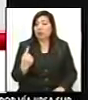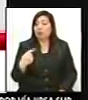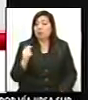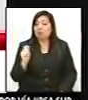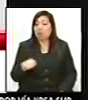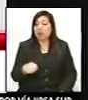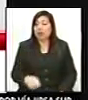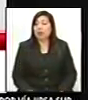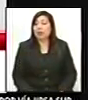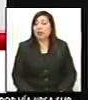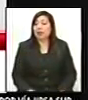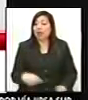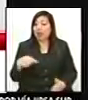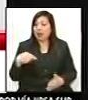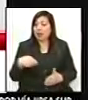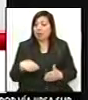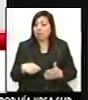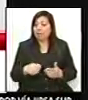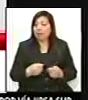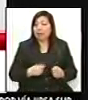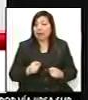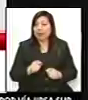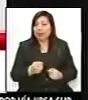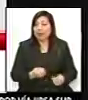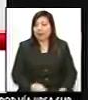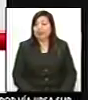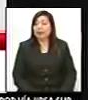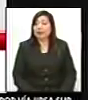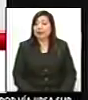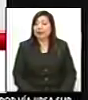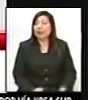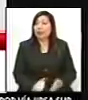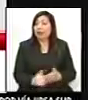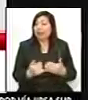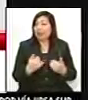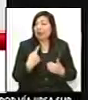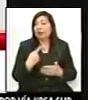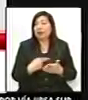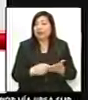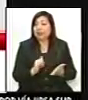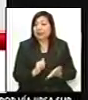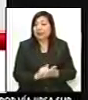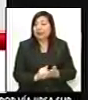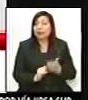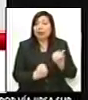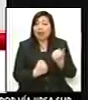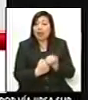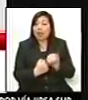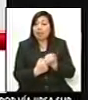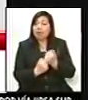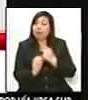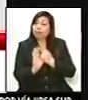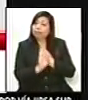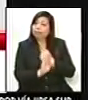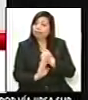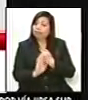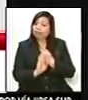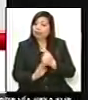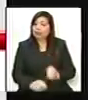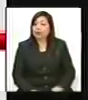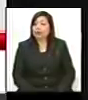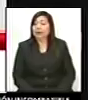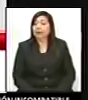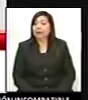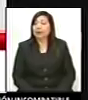85.71% corresponde al Fondo Consolidado de Reservas Previsionales, que tiene por finalidad respaldar las obligaciones de los